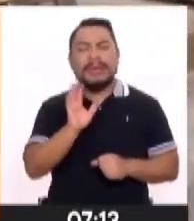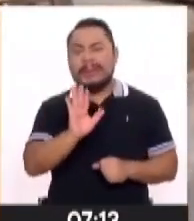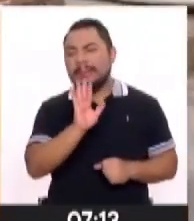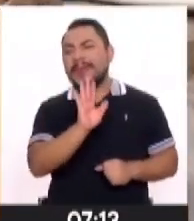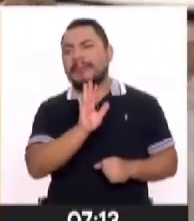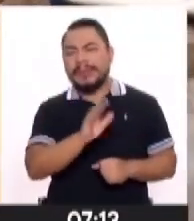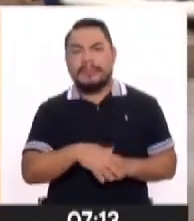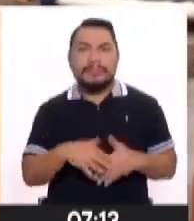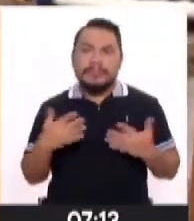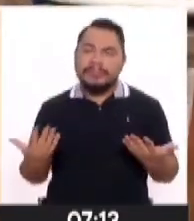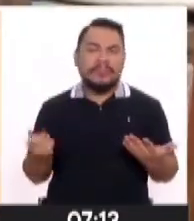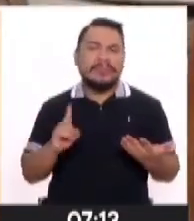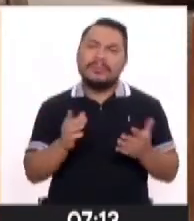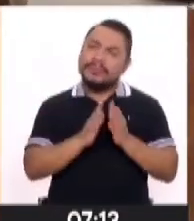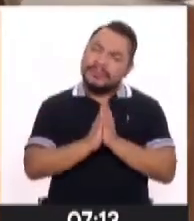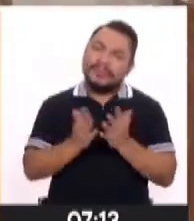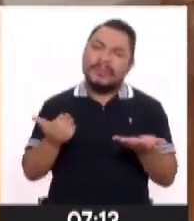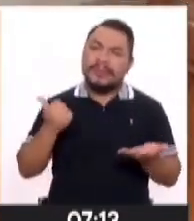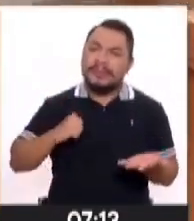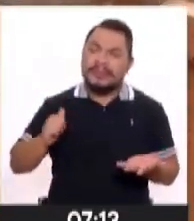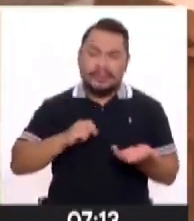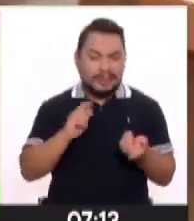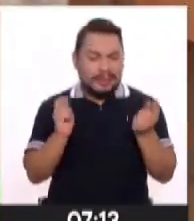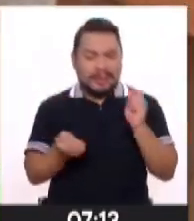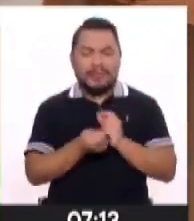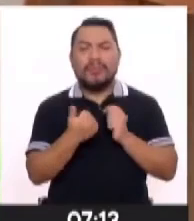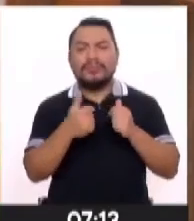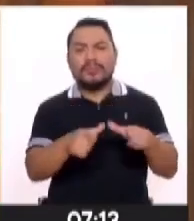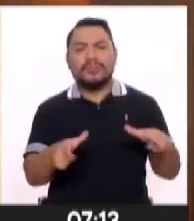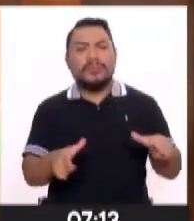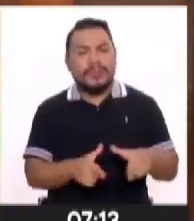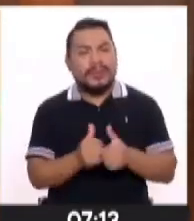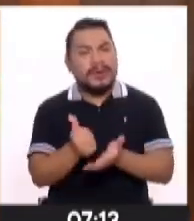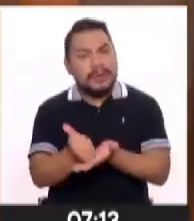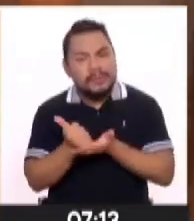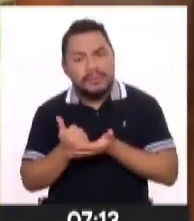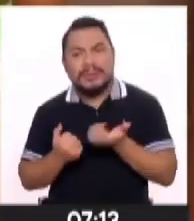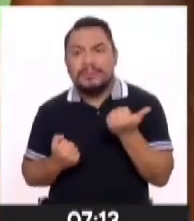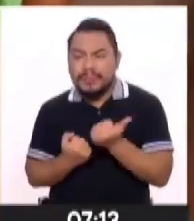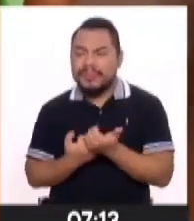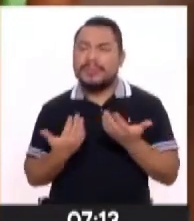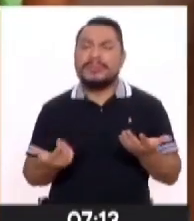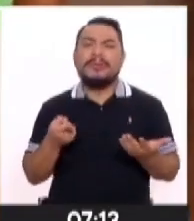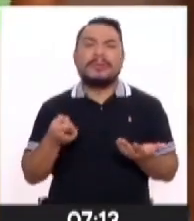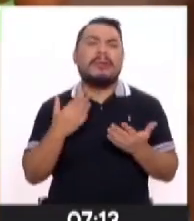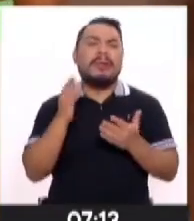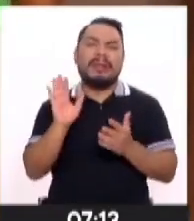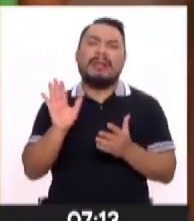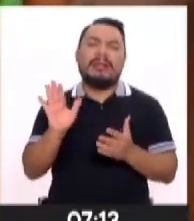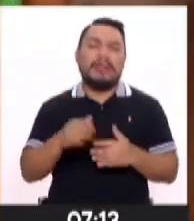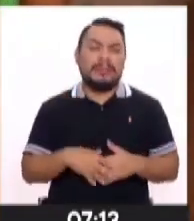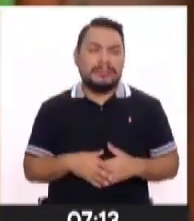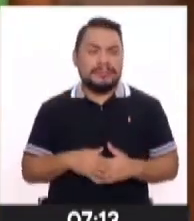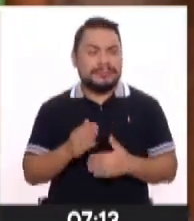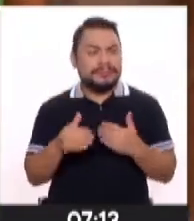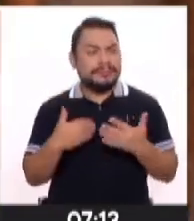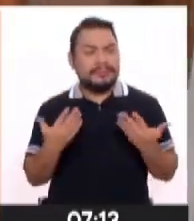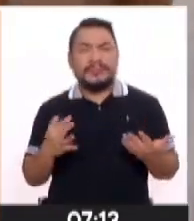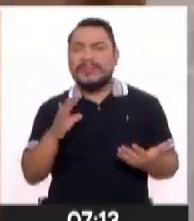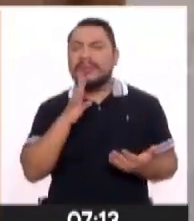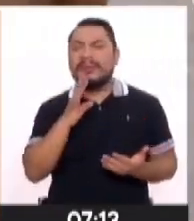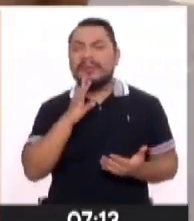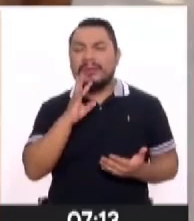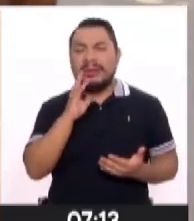es indefendible o en nada para la palabra. Solamente se va a un vacío para completar o